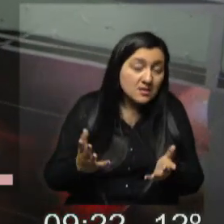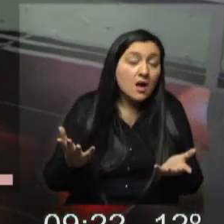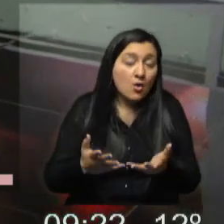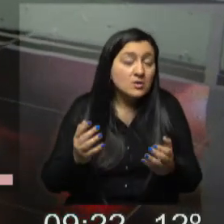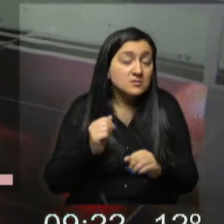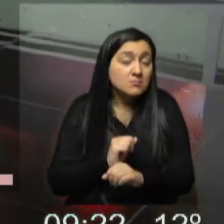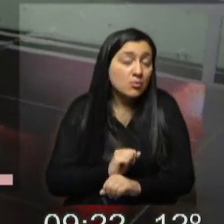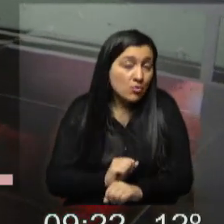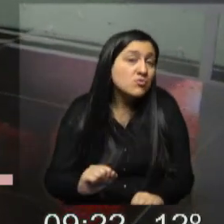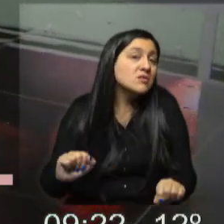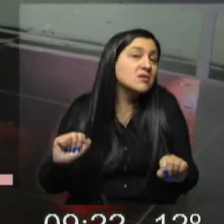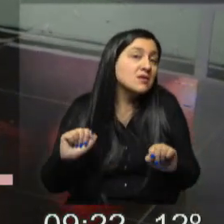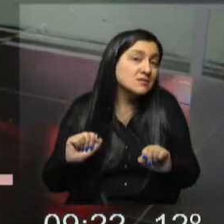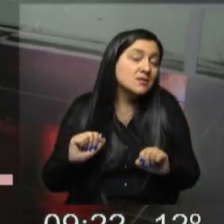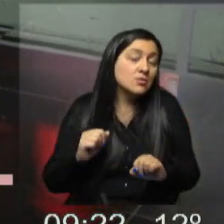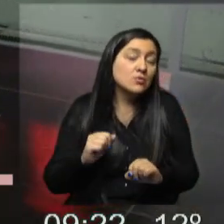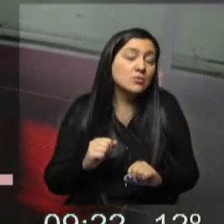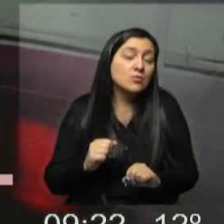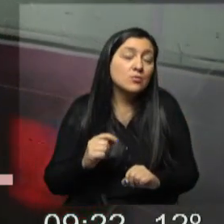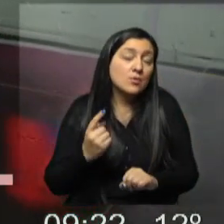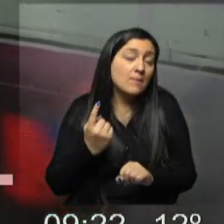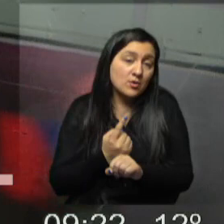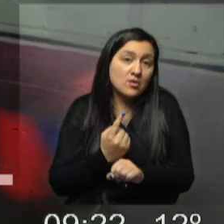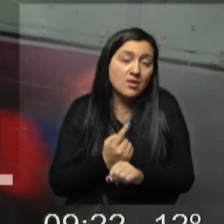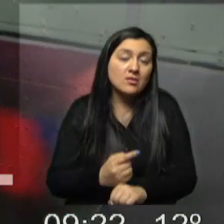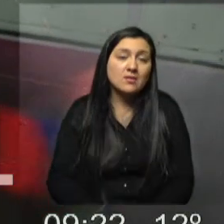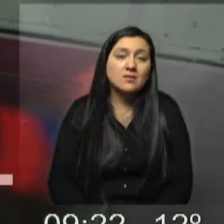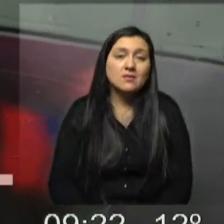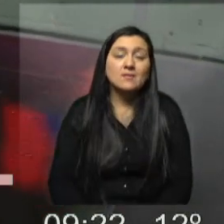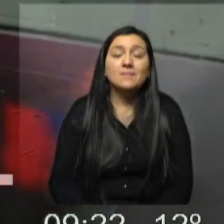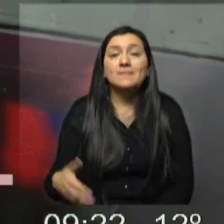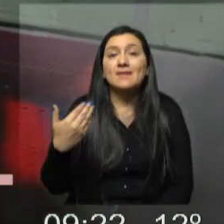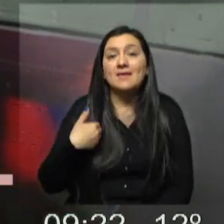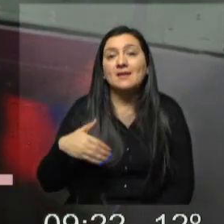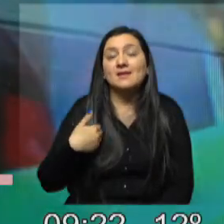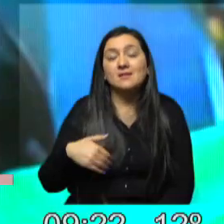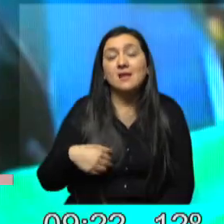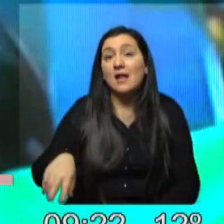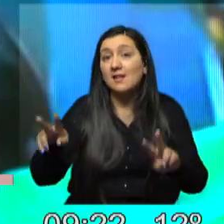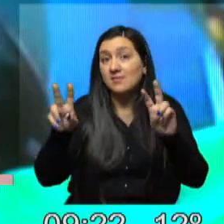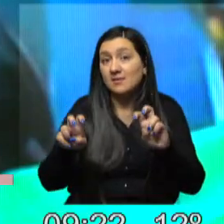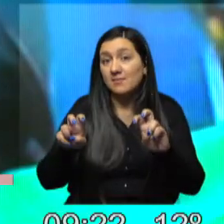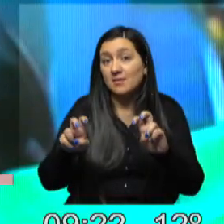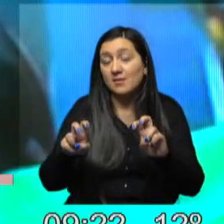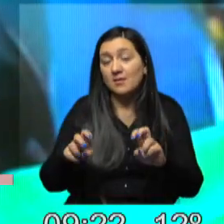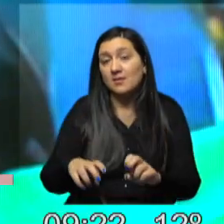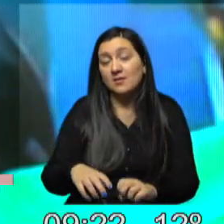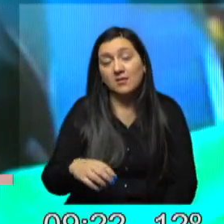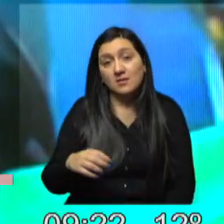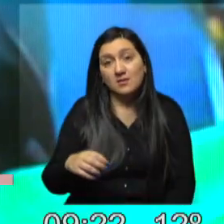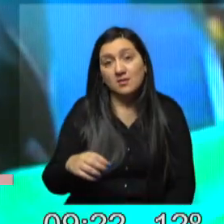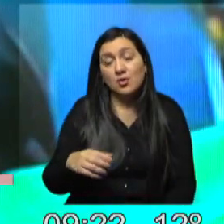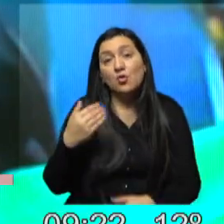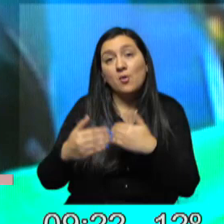podría verse como también valorizada un aporte puntual. Y Argentina, el gran asunto es la clave, ¿no?